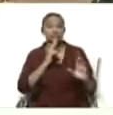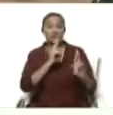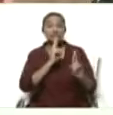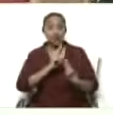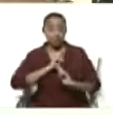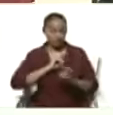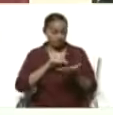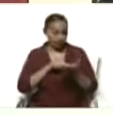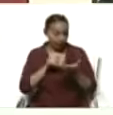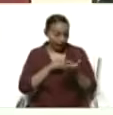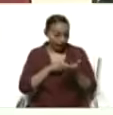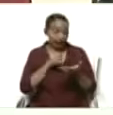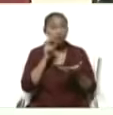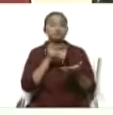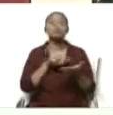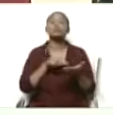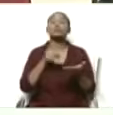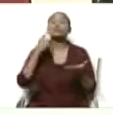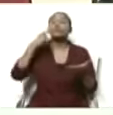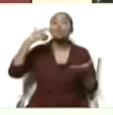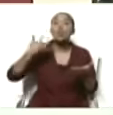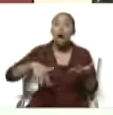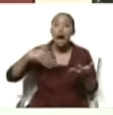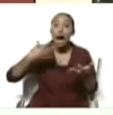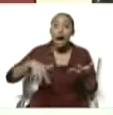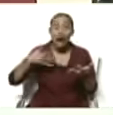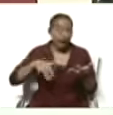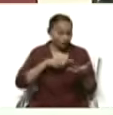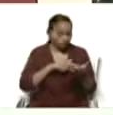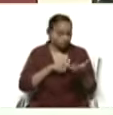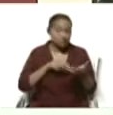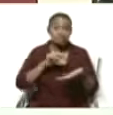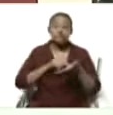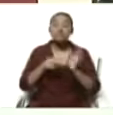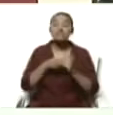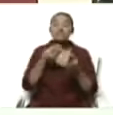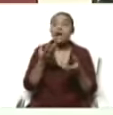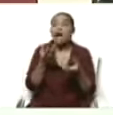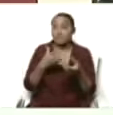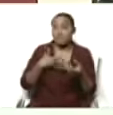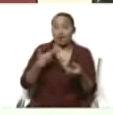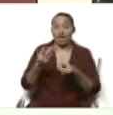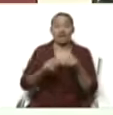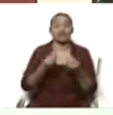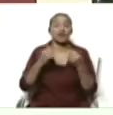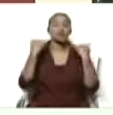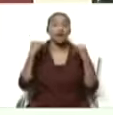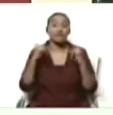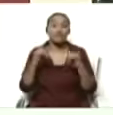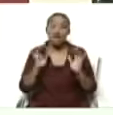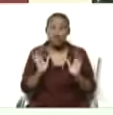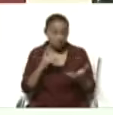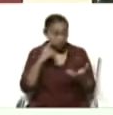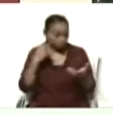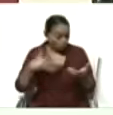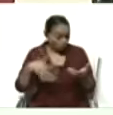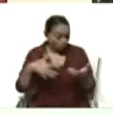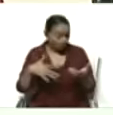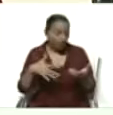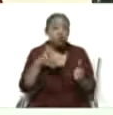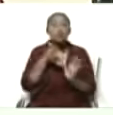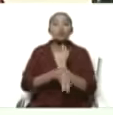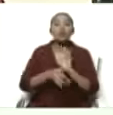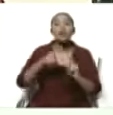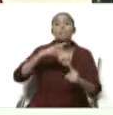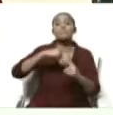para tirar cohete yo para hacer una fiesta sobre lo positivo de